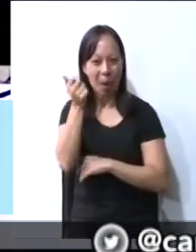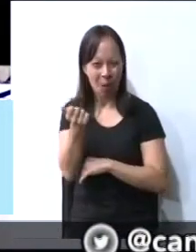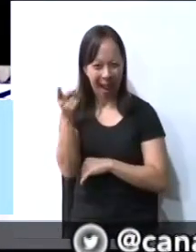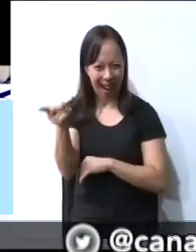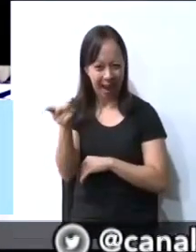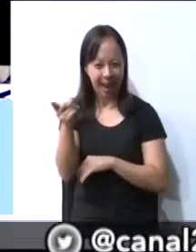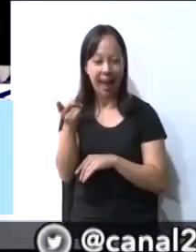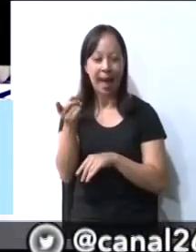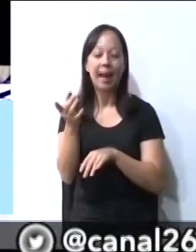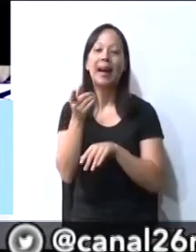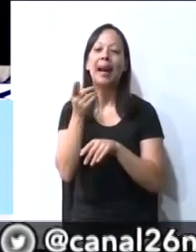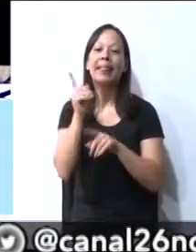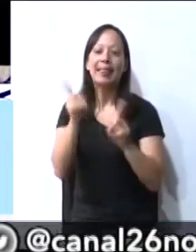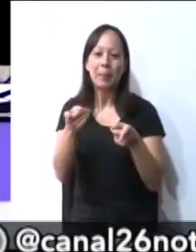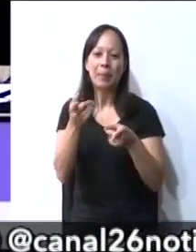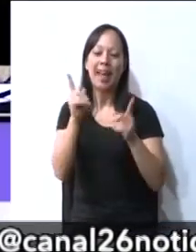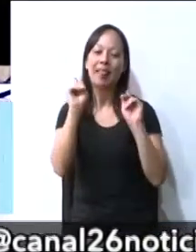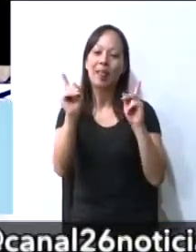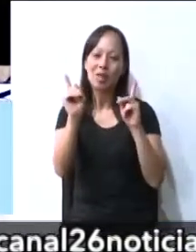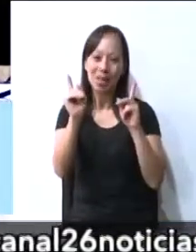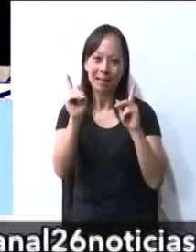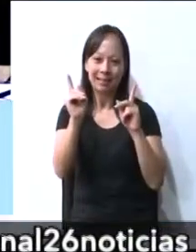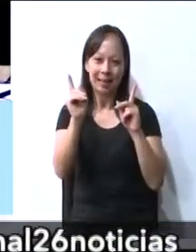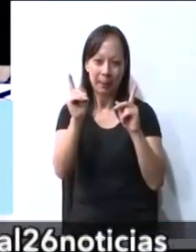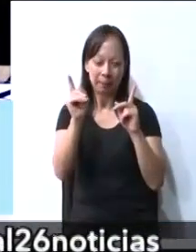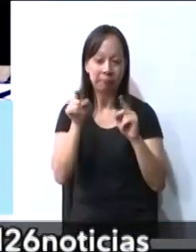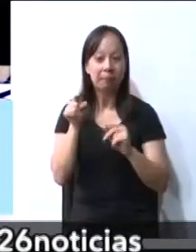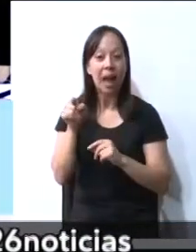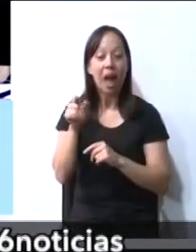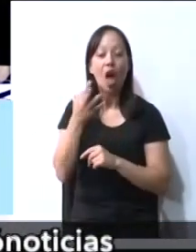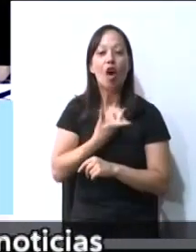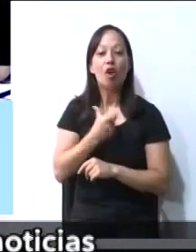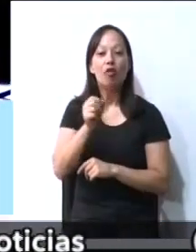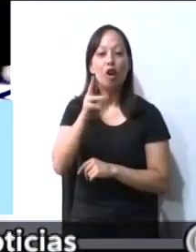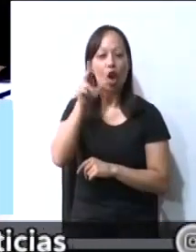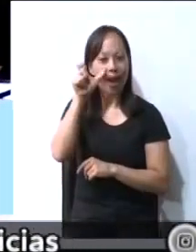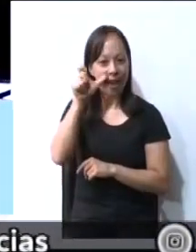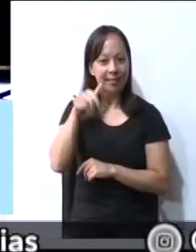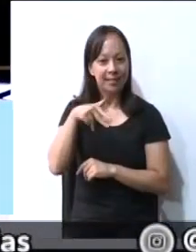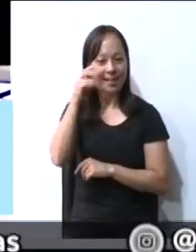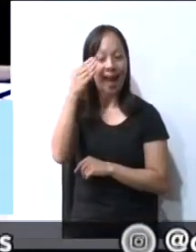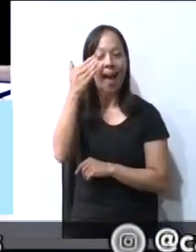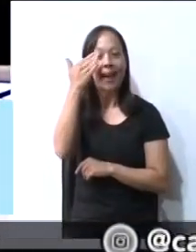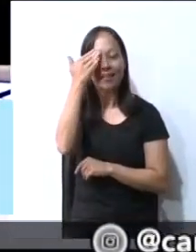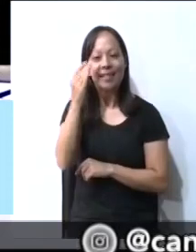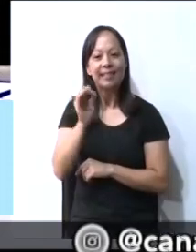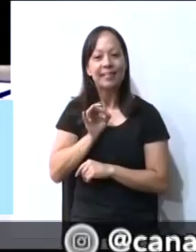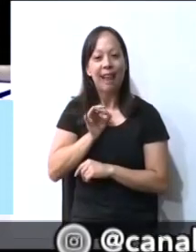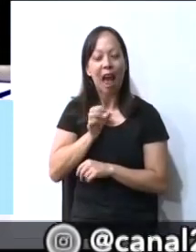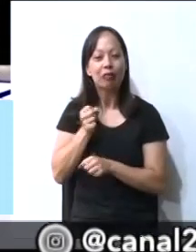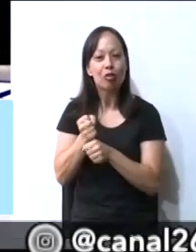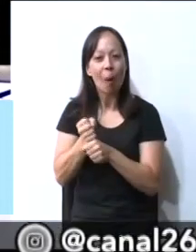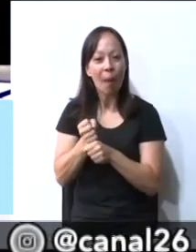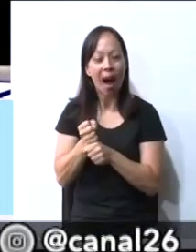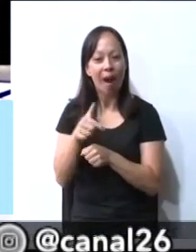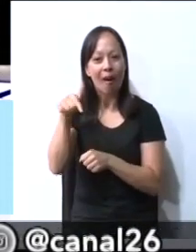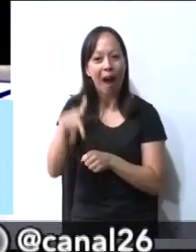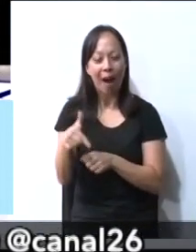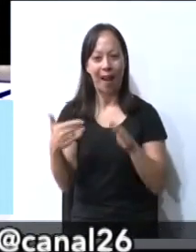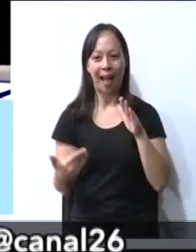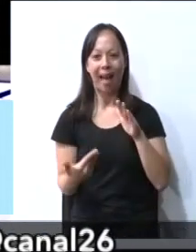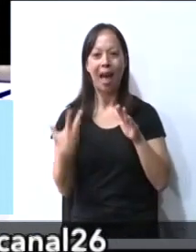de 15 años de trabajo, se animó a concursar y hoy es rectora. Desde ese lugar, todos los